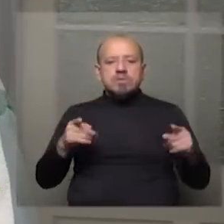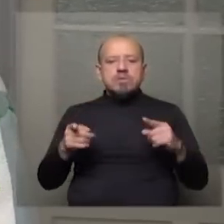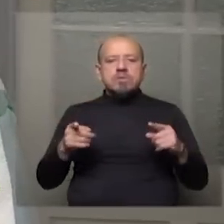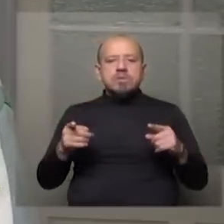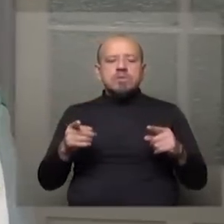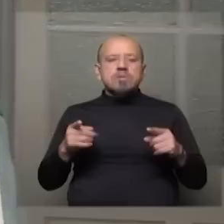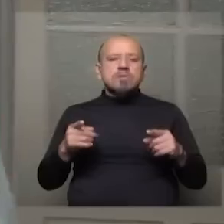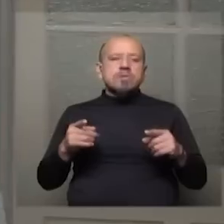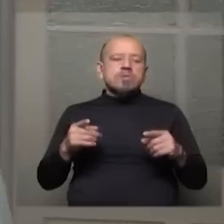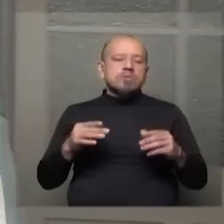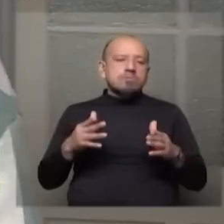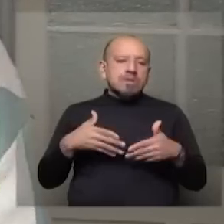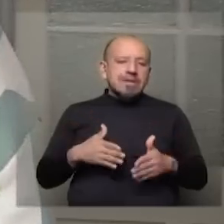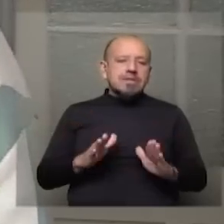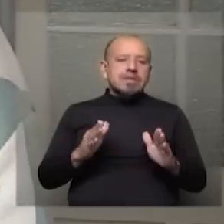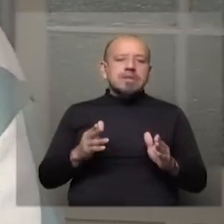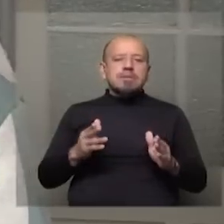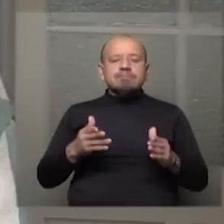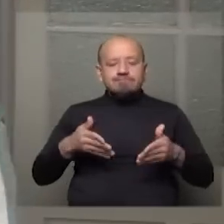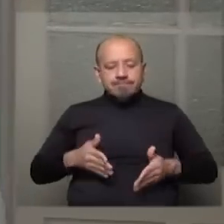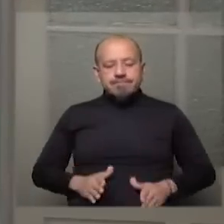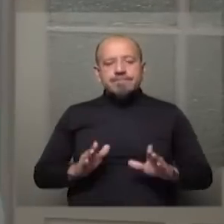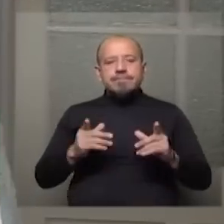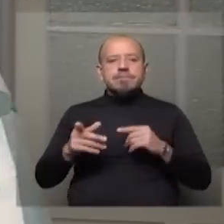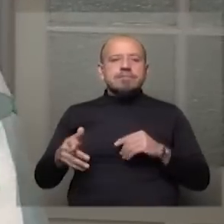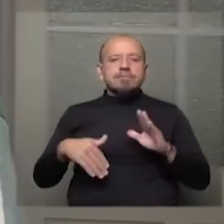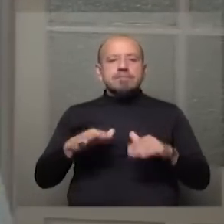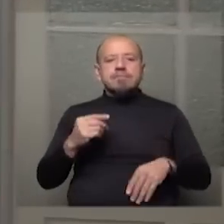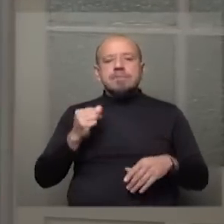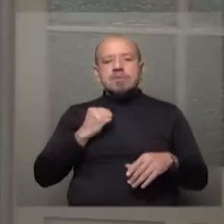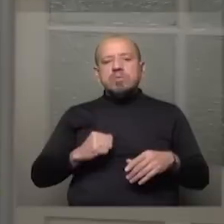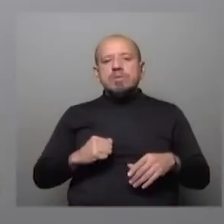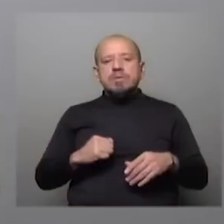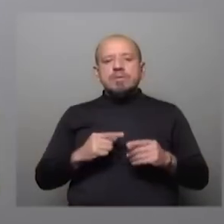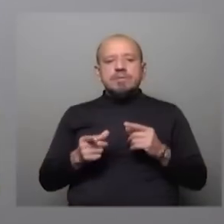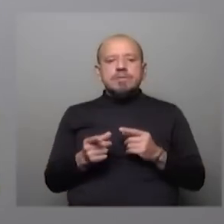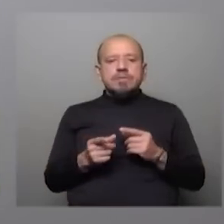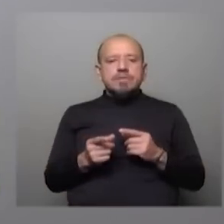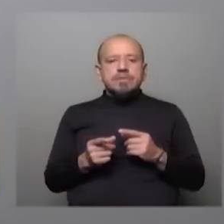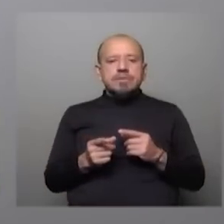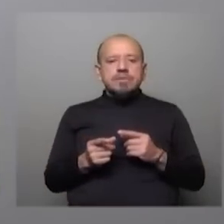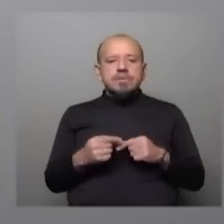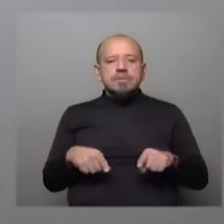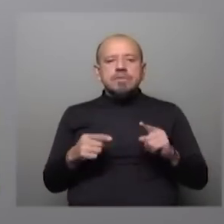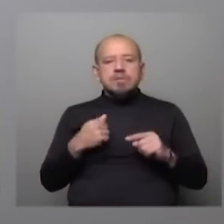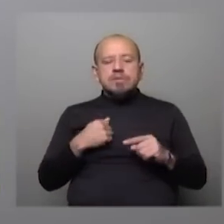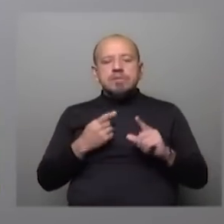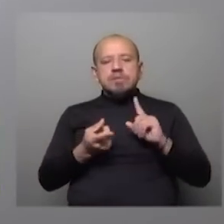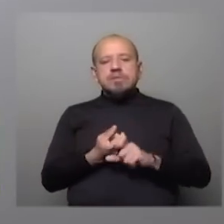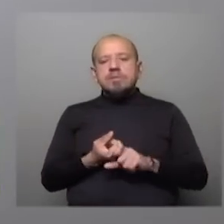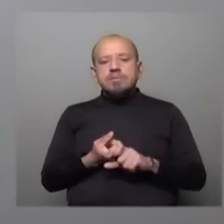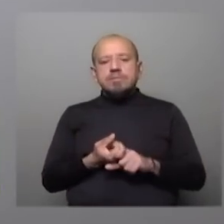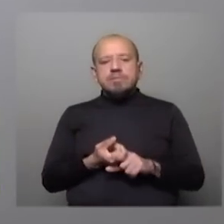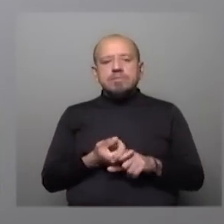congénita la mitad de ellos tienen que ser intervenidos el primer año de vida cuando nosotros con mi marido nos enteramos que